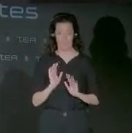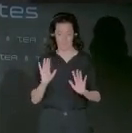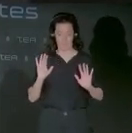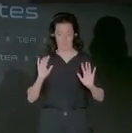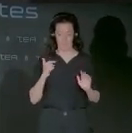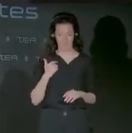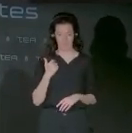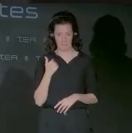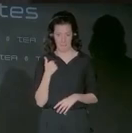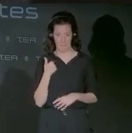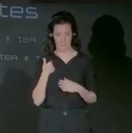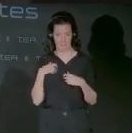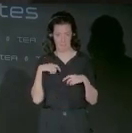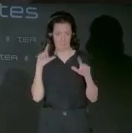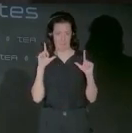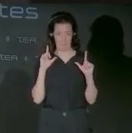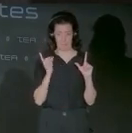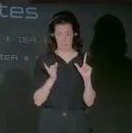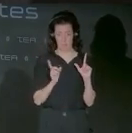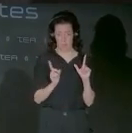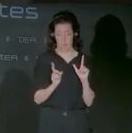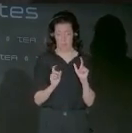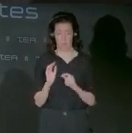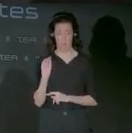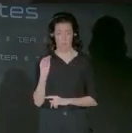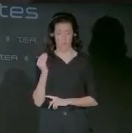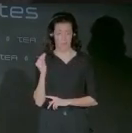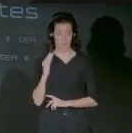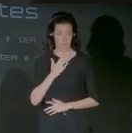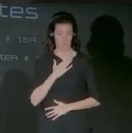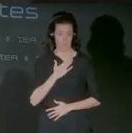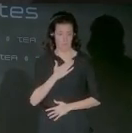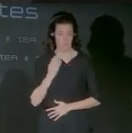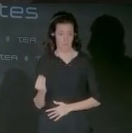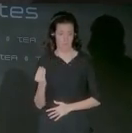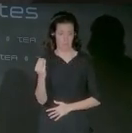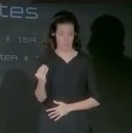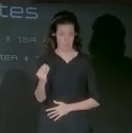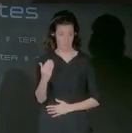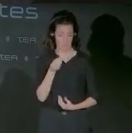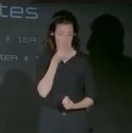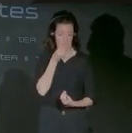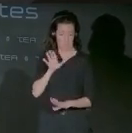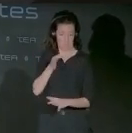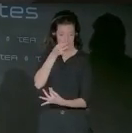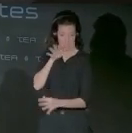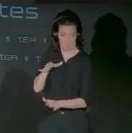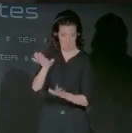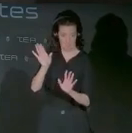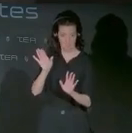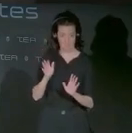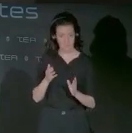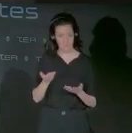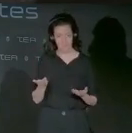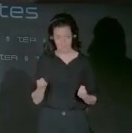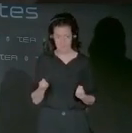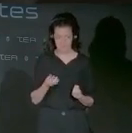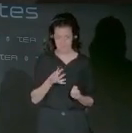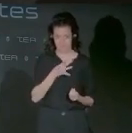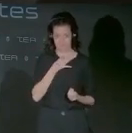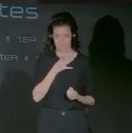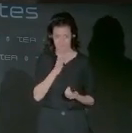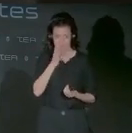¿no? Es mi avatar. Pero ¿qué pasa? Que realmente es bastante gracioso como cuando entras a un mundo virtual con tu avatar, que puede